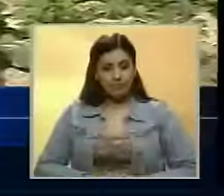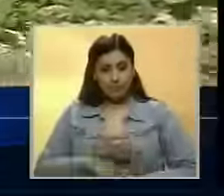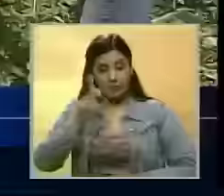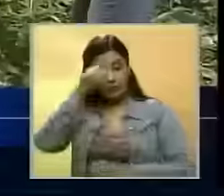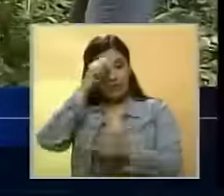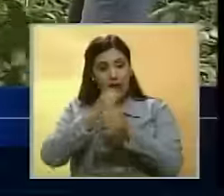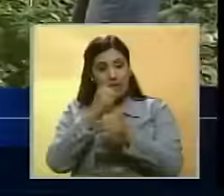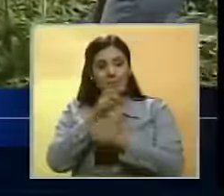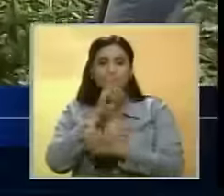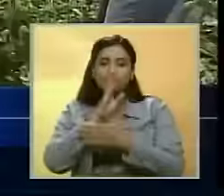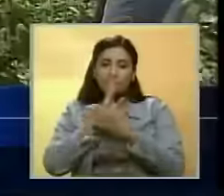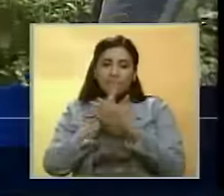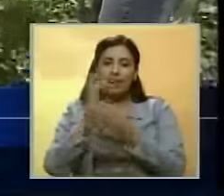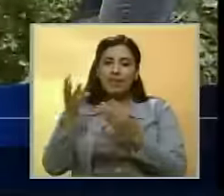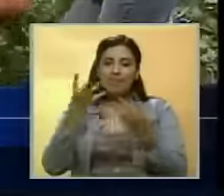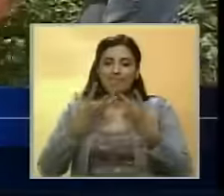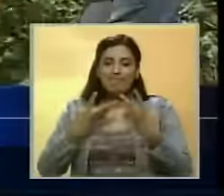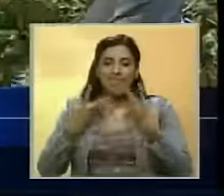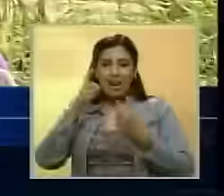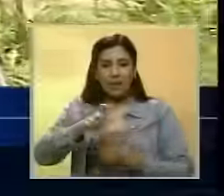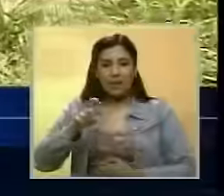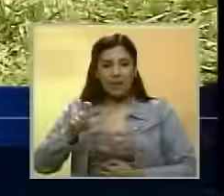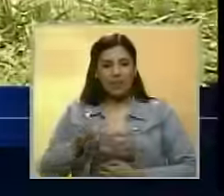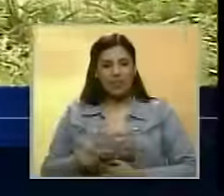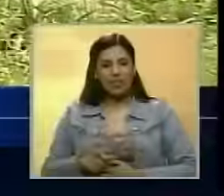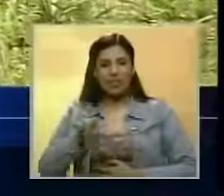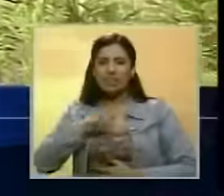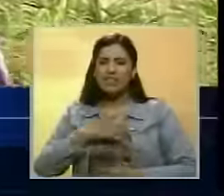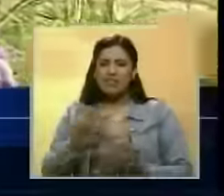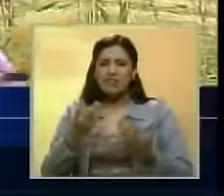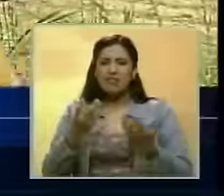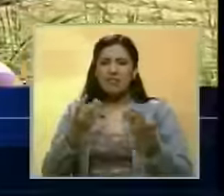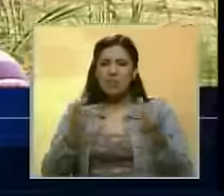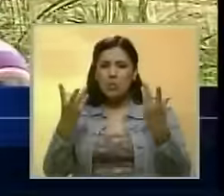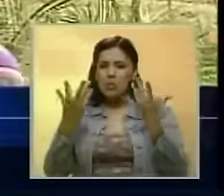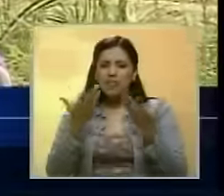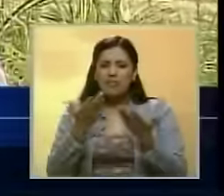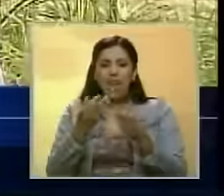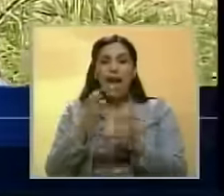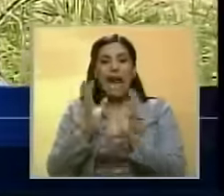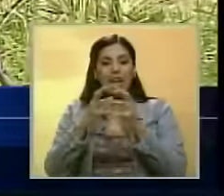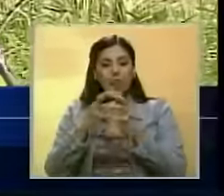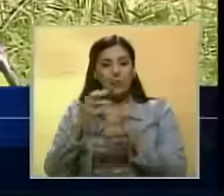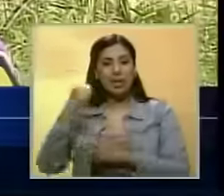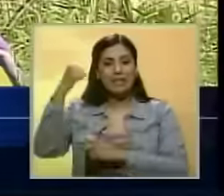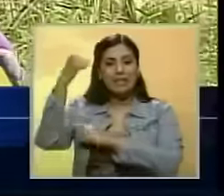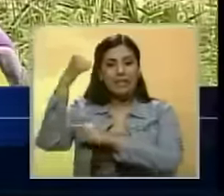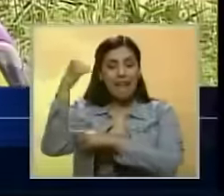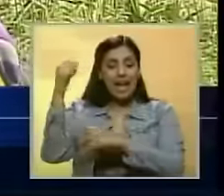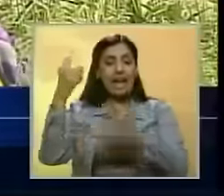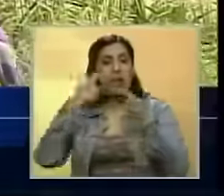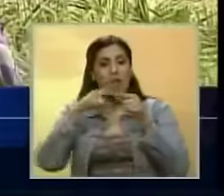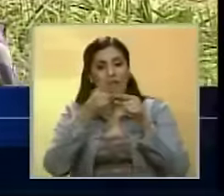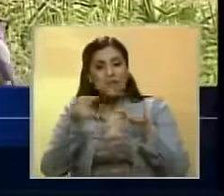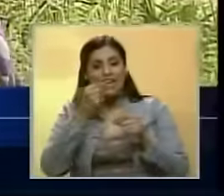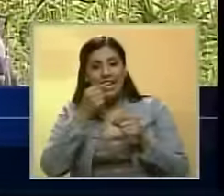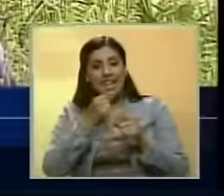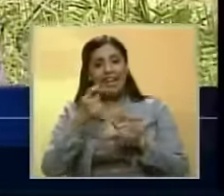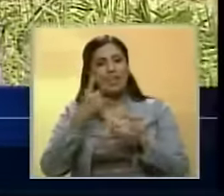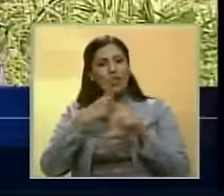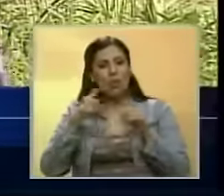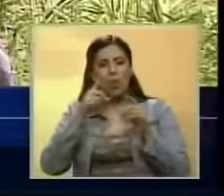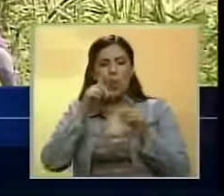trabajo silencioso que alimenta a la gente ustedes en este espacio lechuga espinaca selga vainita